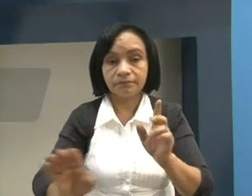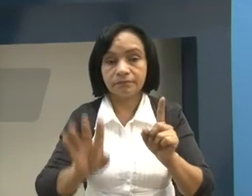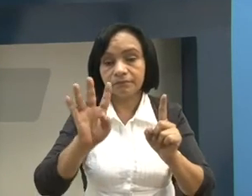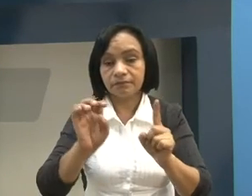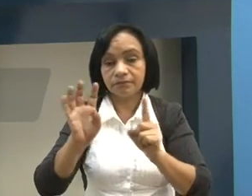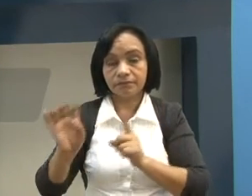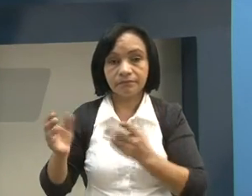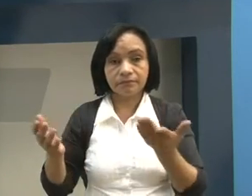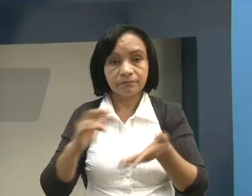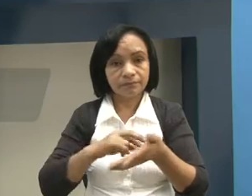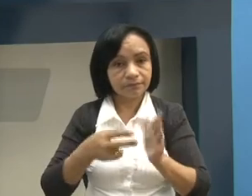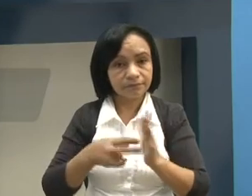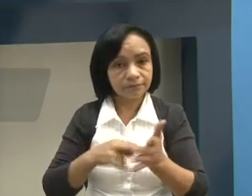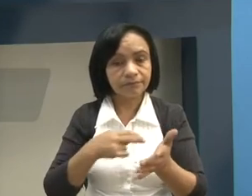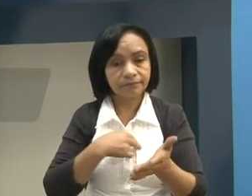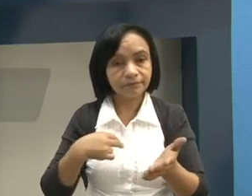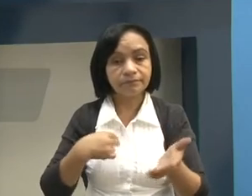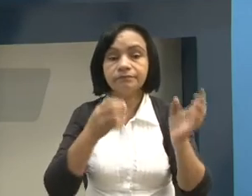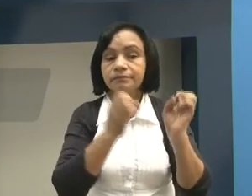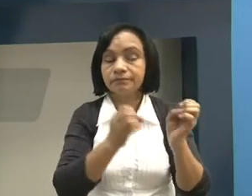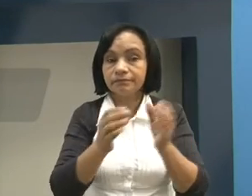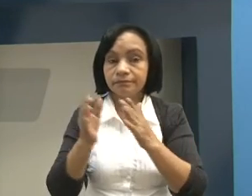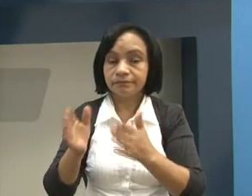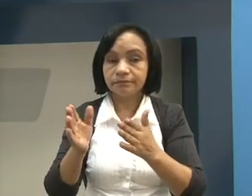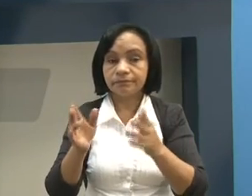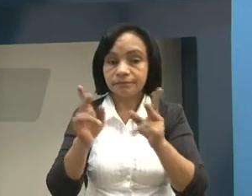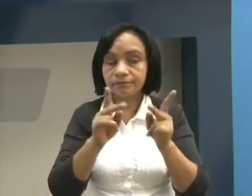¿Qué implicó esto? Que también tuviste que reorganizar a